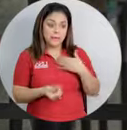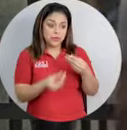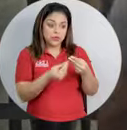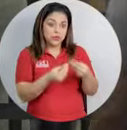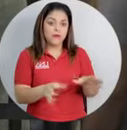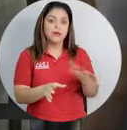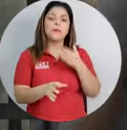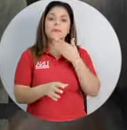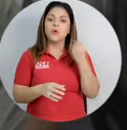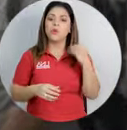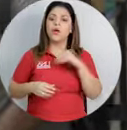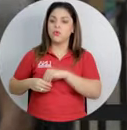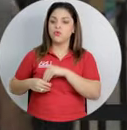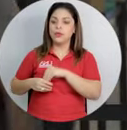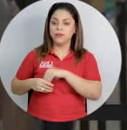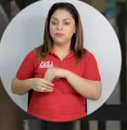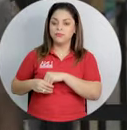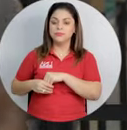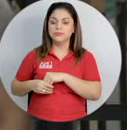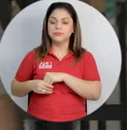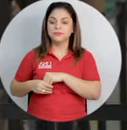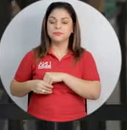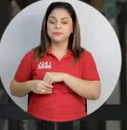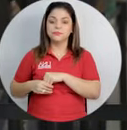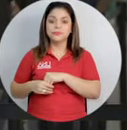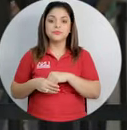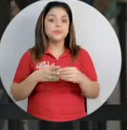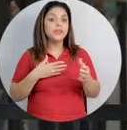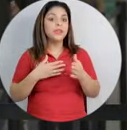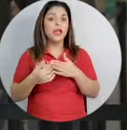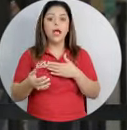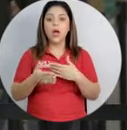de ese remanente que nos quede, lo ahorremos